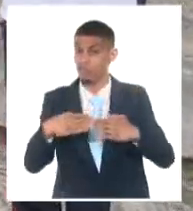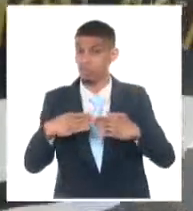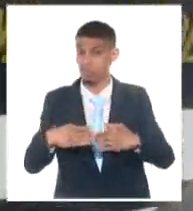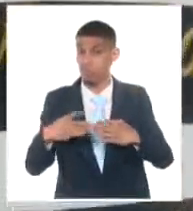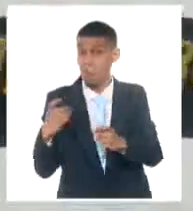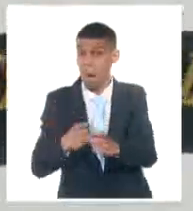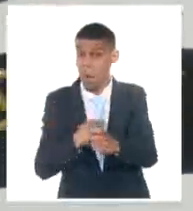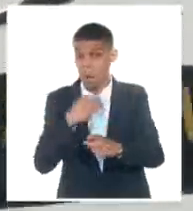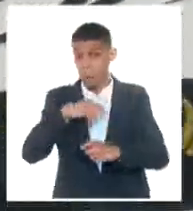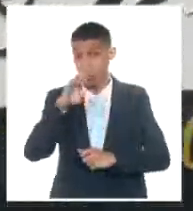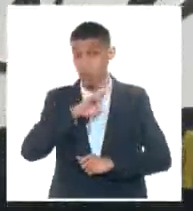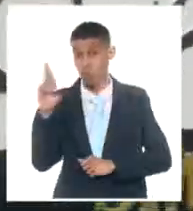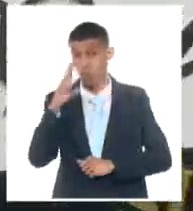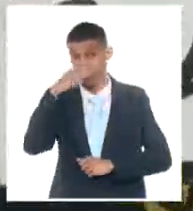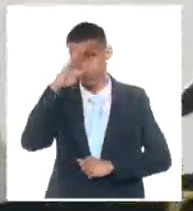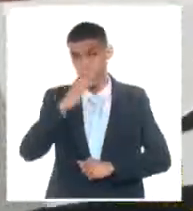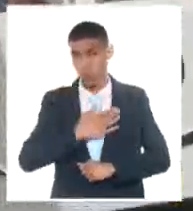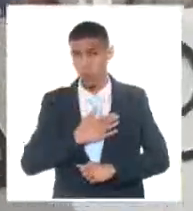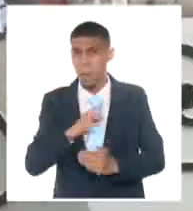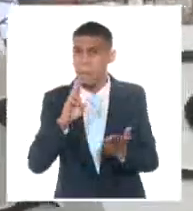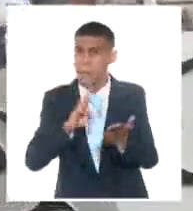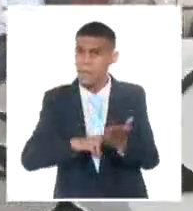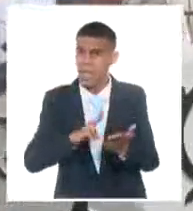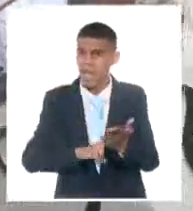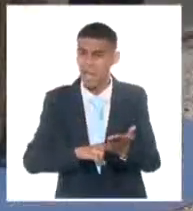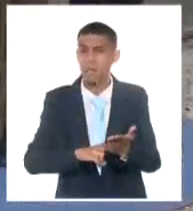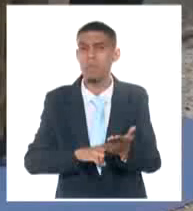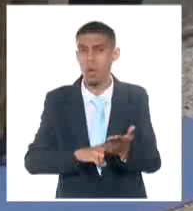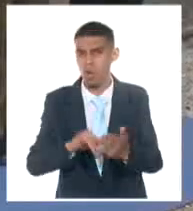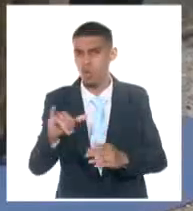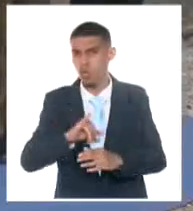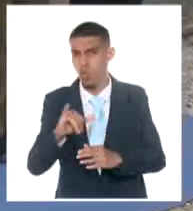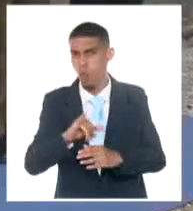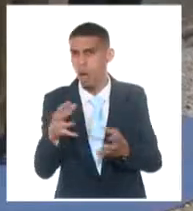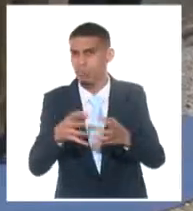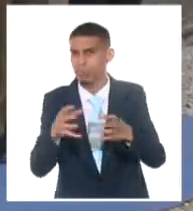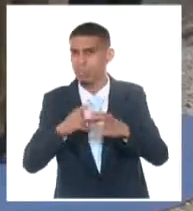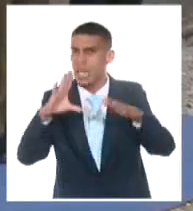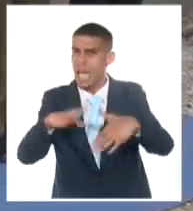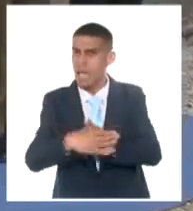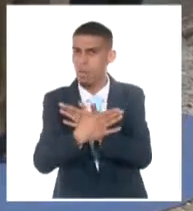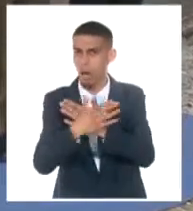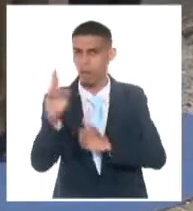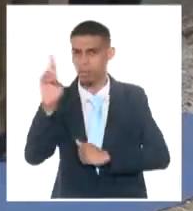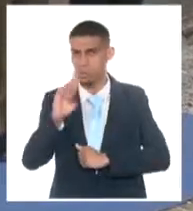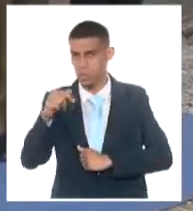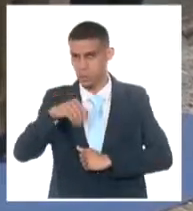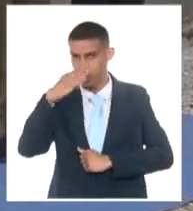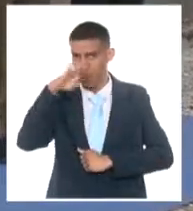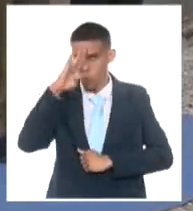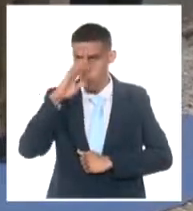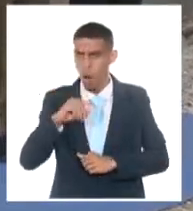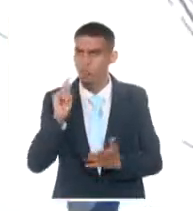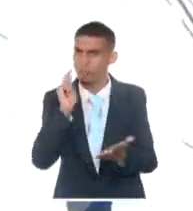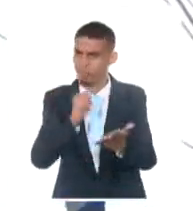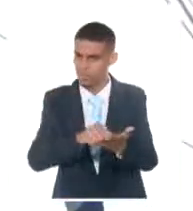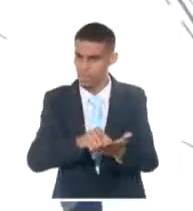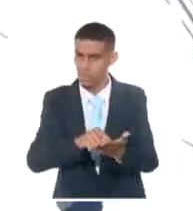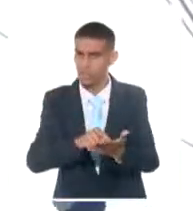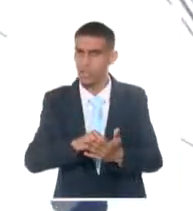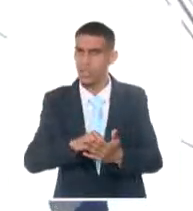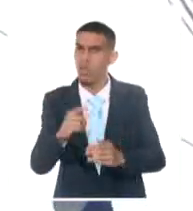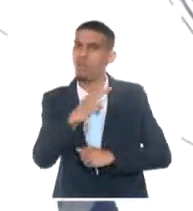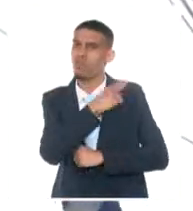Guerra Revolucionaria. Miembros del cuerpo diplomático de la Embajada de Venezuela en Cuba y funcionarios